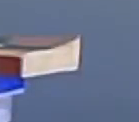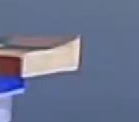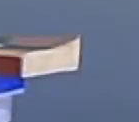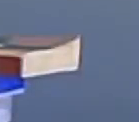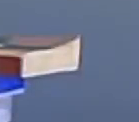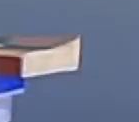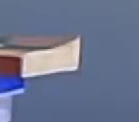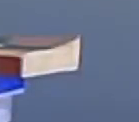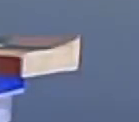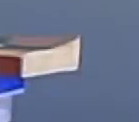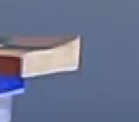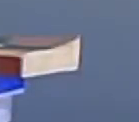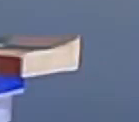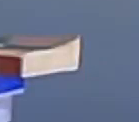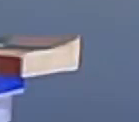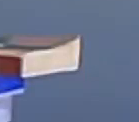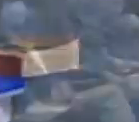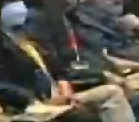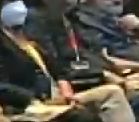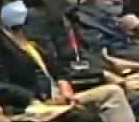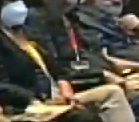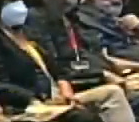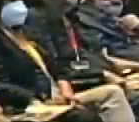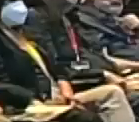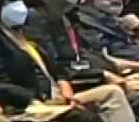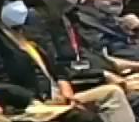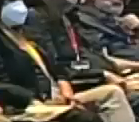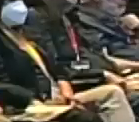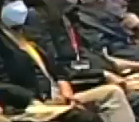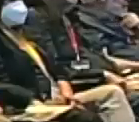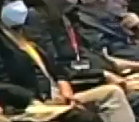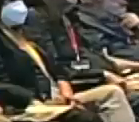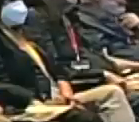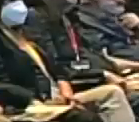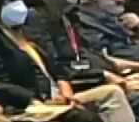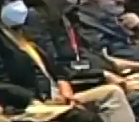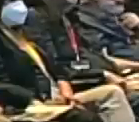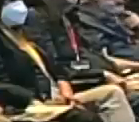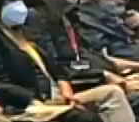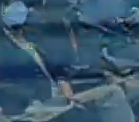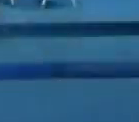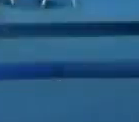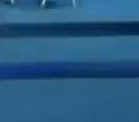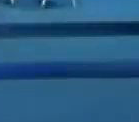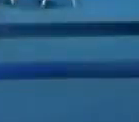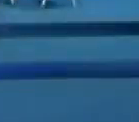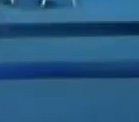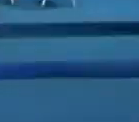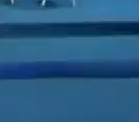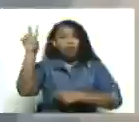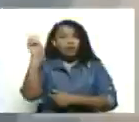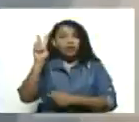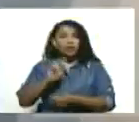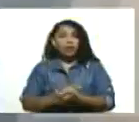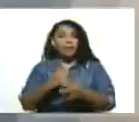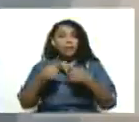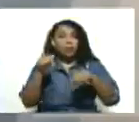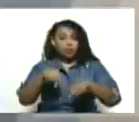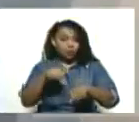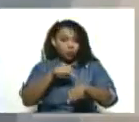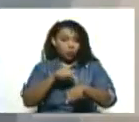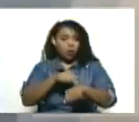nuestra nación con estas imágenes que compartimos a través de las pantallas de venezolana de televisión compañeros vamos a retornar con ustedes a los estudios adelante hasta